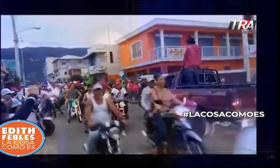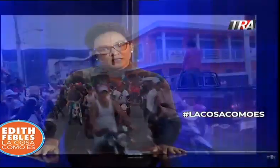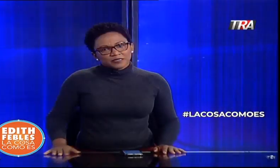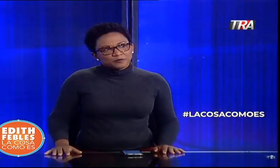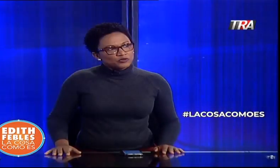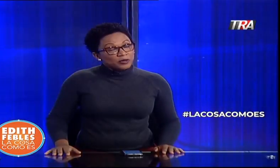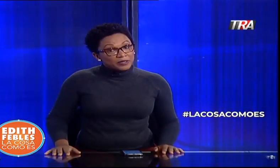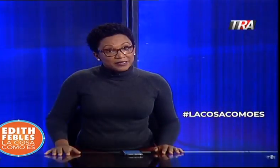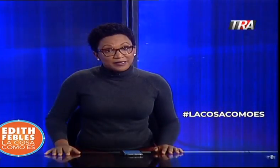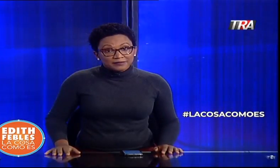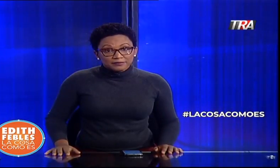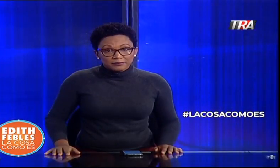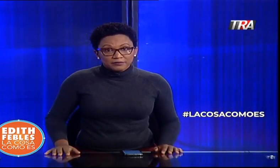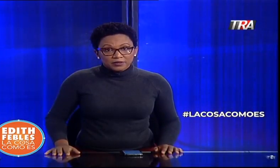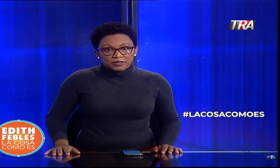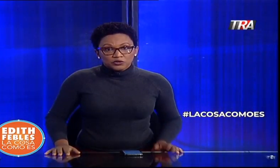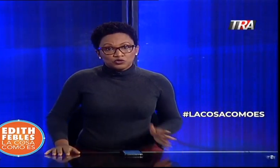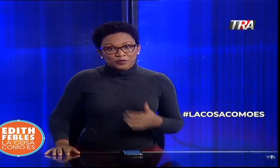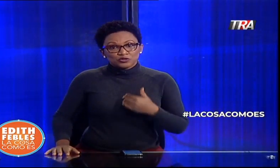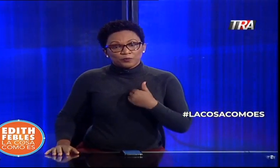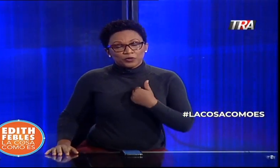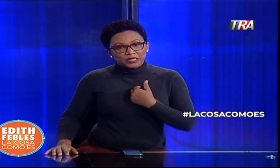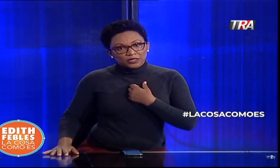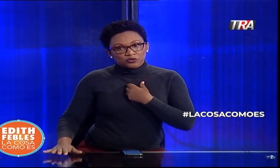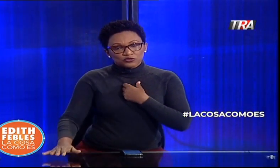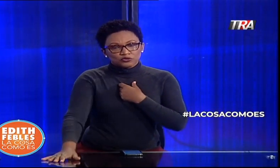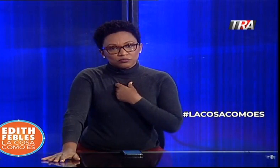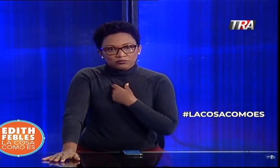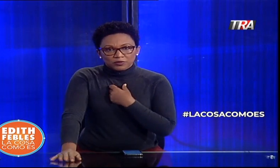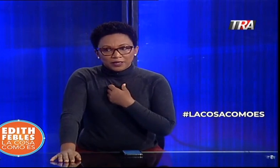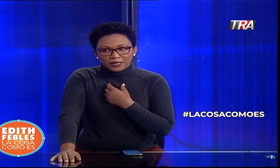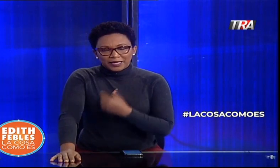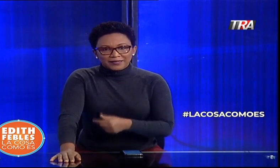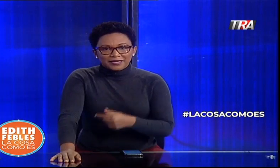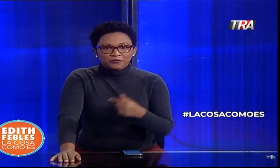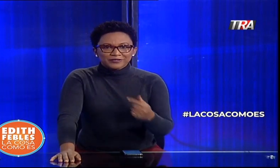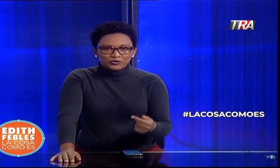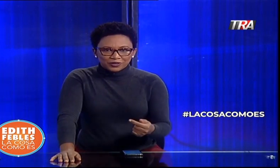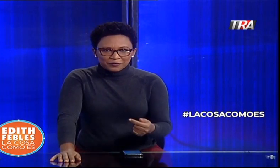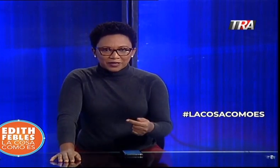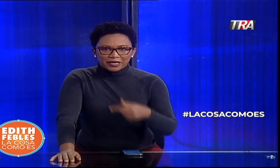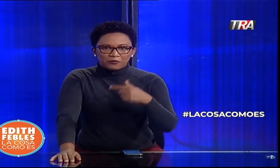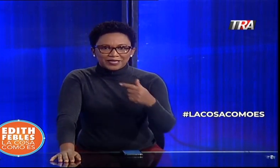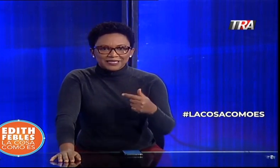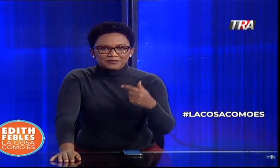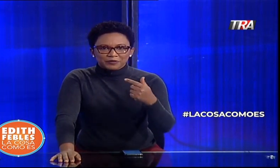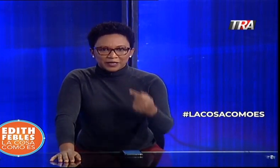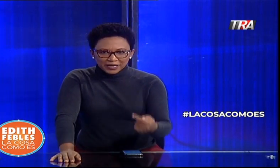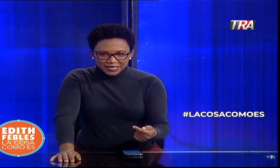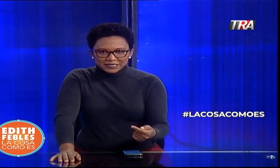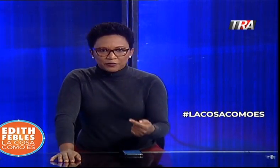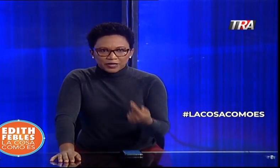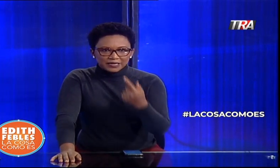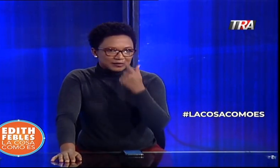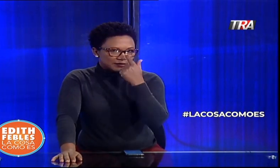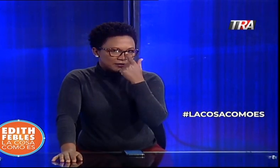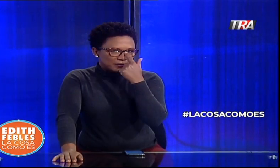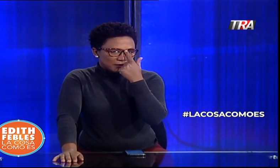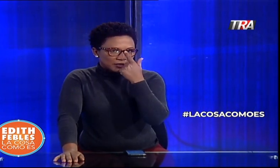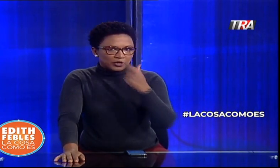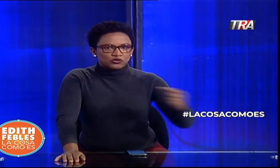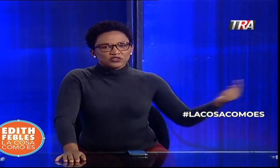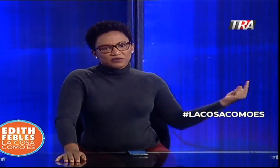de irresponsabilidad. Yo he visto políticos que ayer cuestionaban que guardias fueran casa por